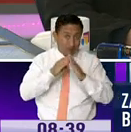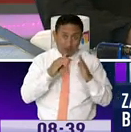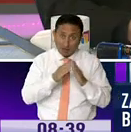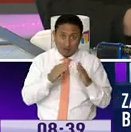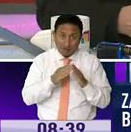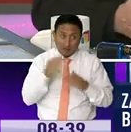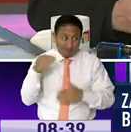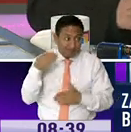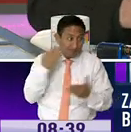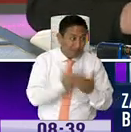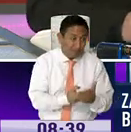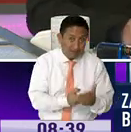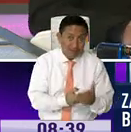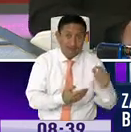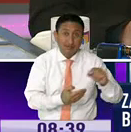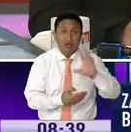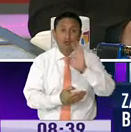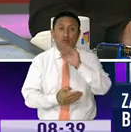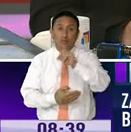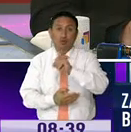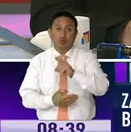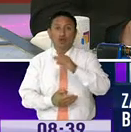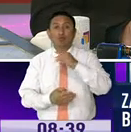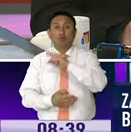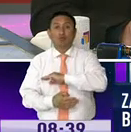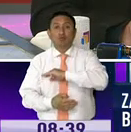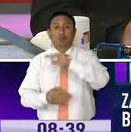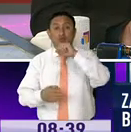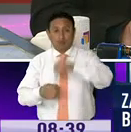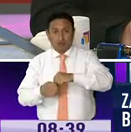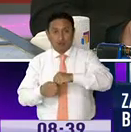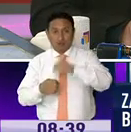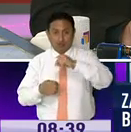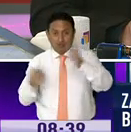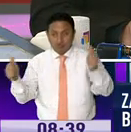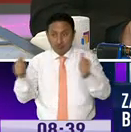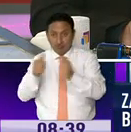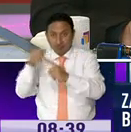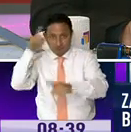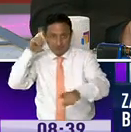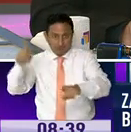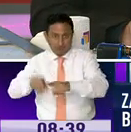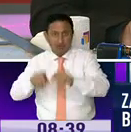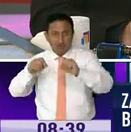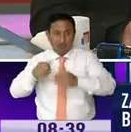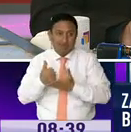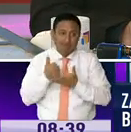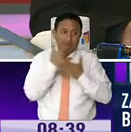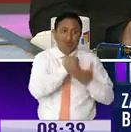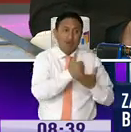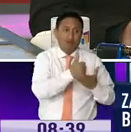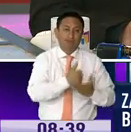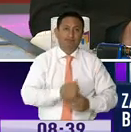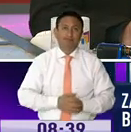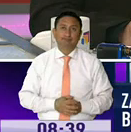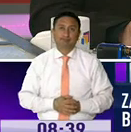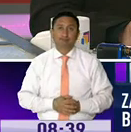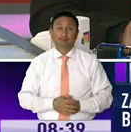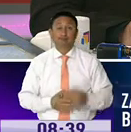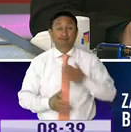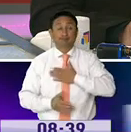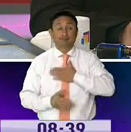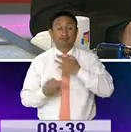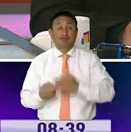llegar, también se ha coordinado con el 911, con el municipio de Quito, a través del patronato o el MIES, y estamos también trabajando en todo ese tipo de acciones. Entonces, eso es lo que